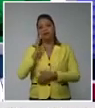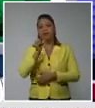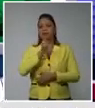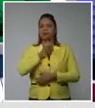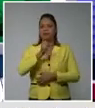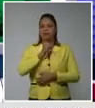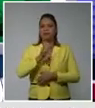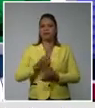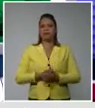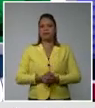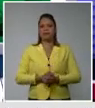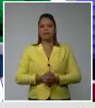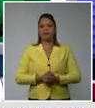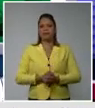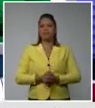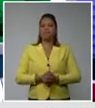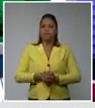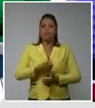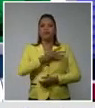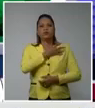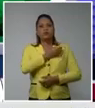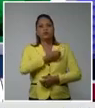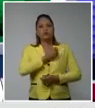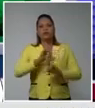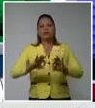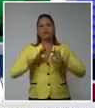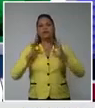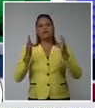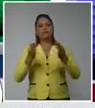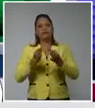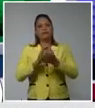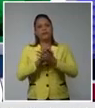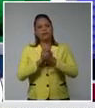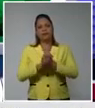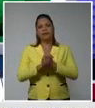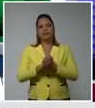prensa, y damos las condolencias a sus familiares y amistades.